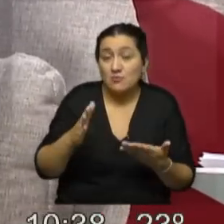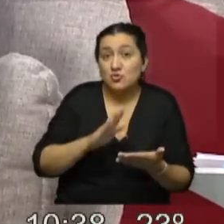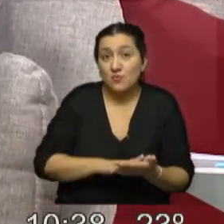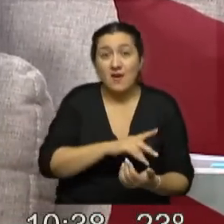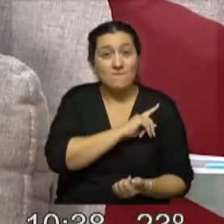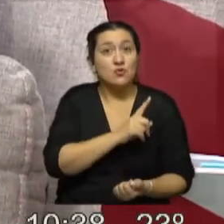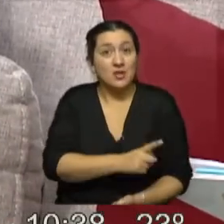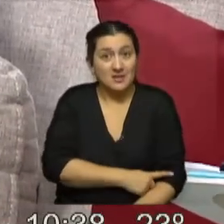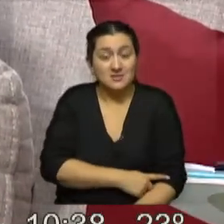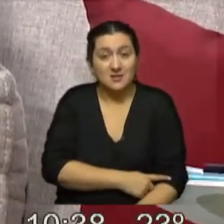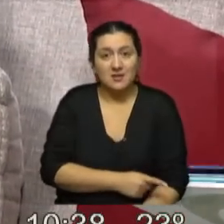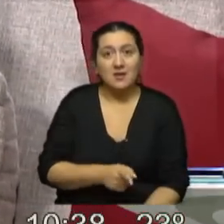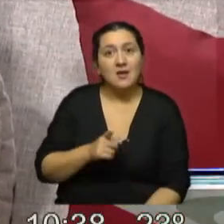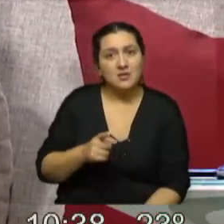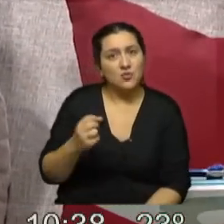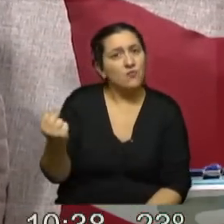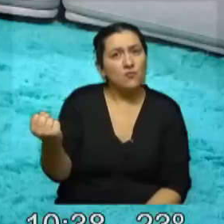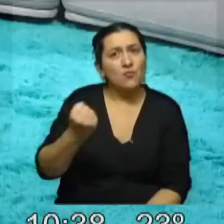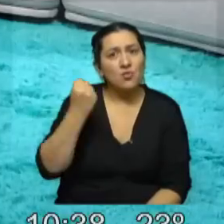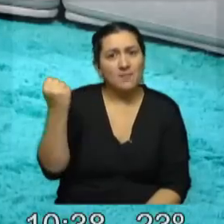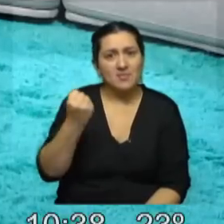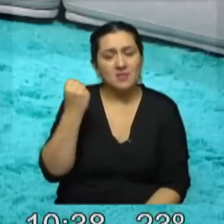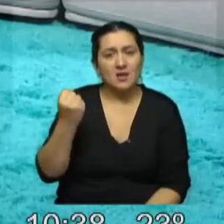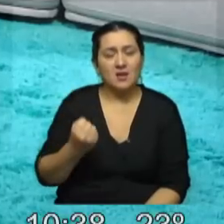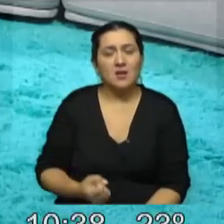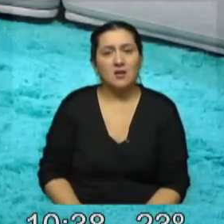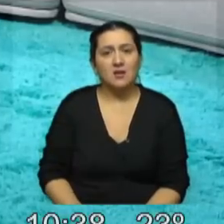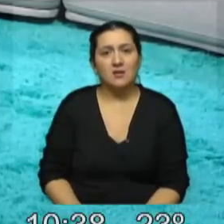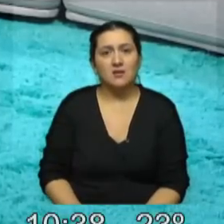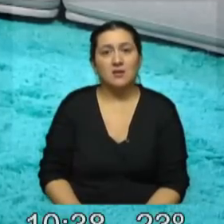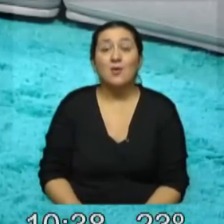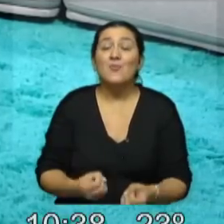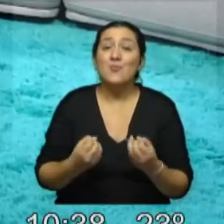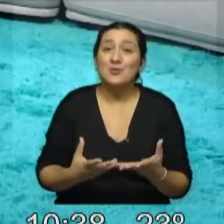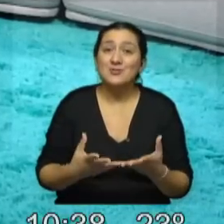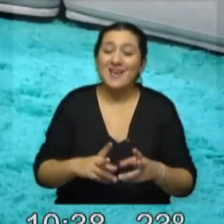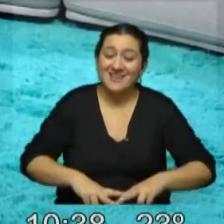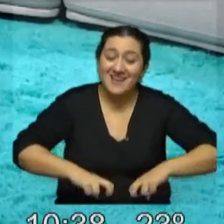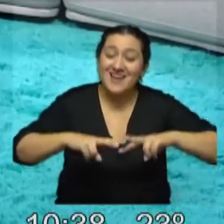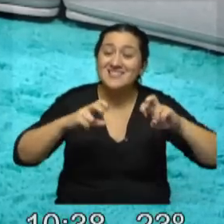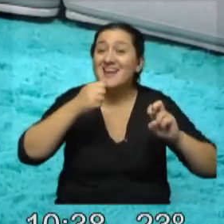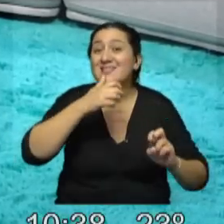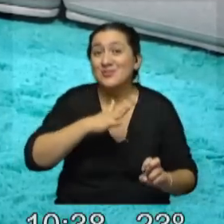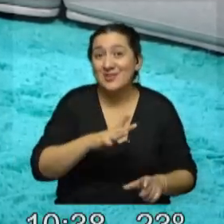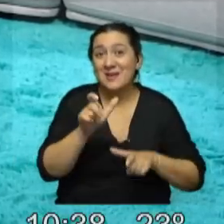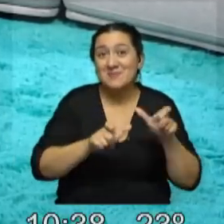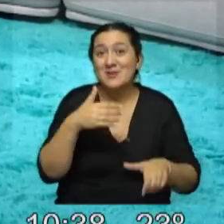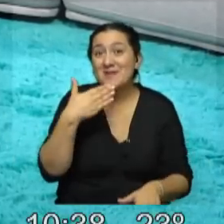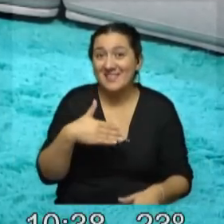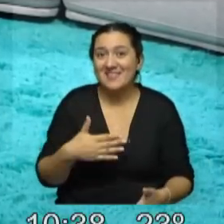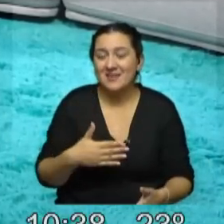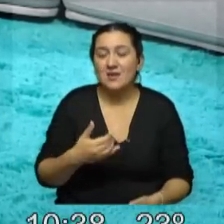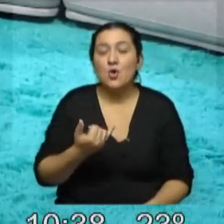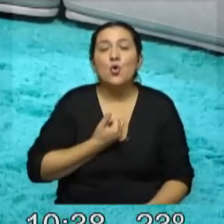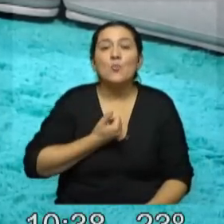es uno de los cimientos sobre los que sobre los que vivo por eso hay que mirar la historia de la gente para entender cosas no sé cómo cómo